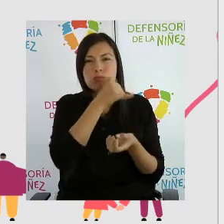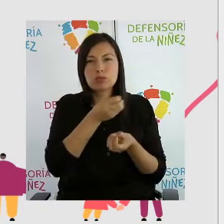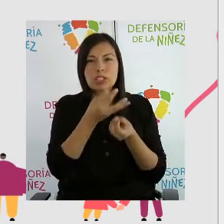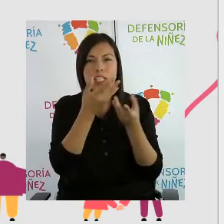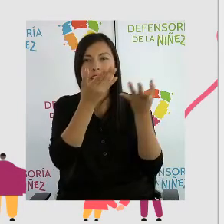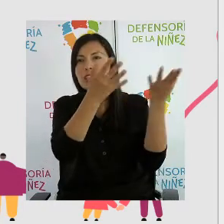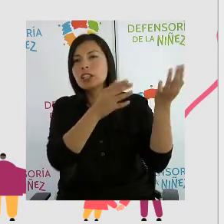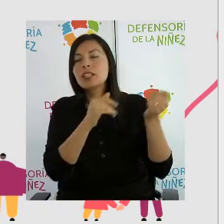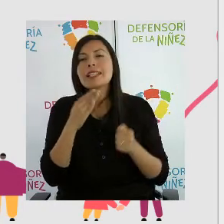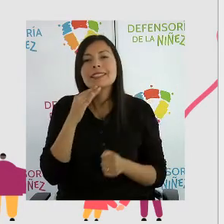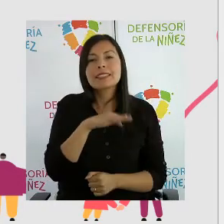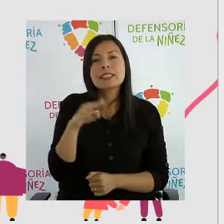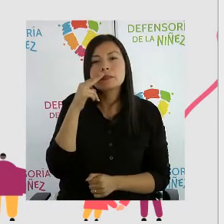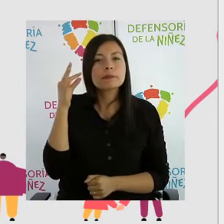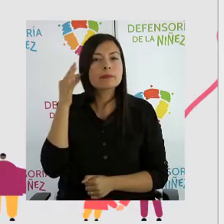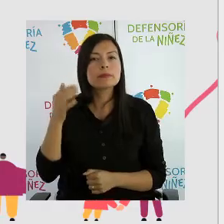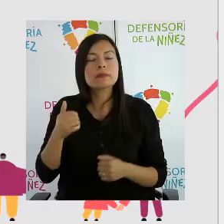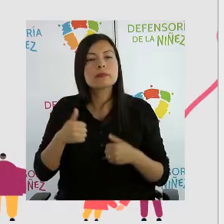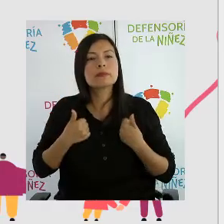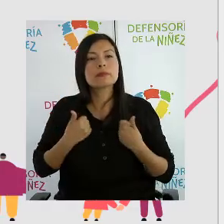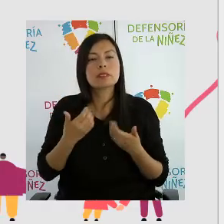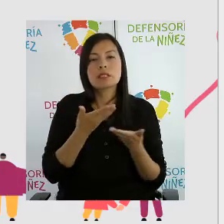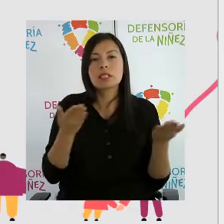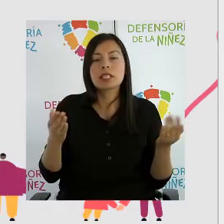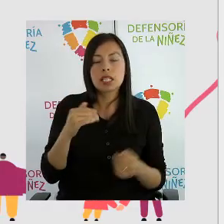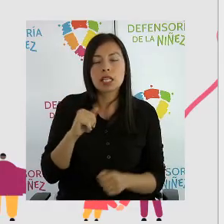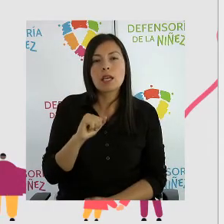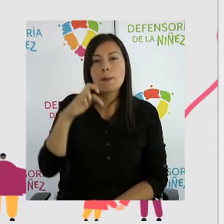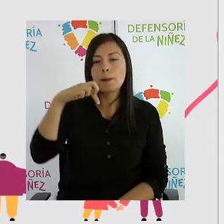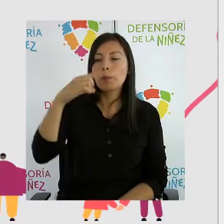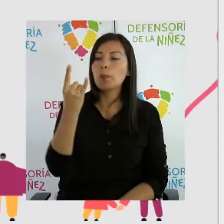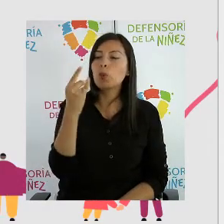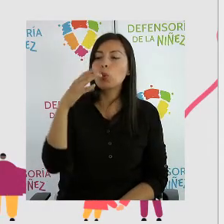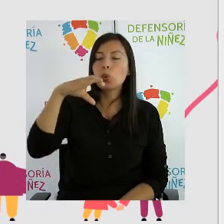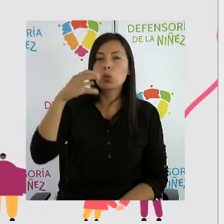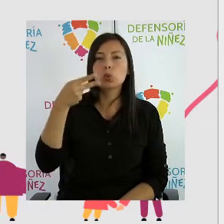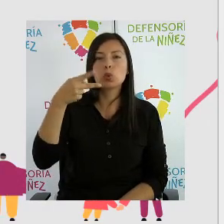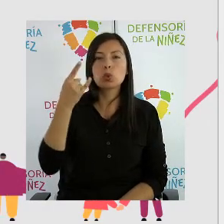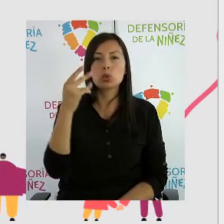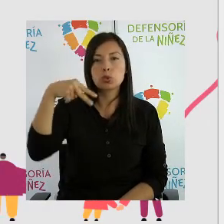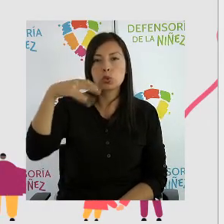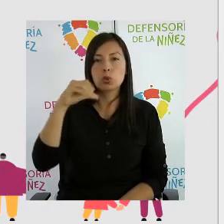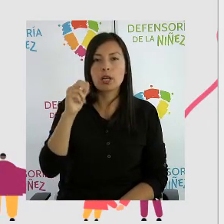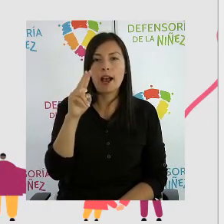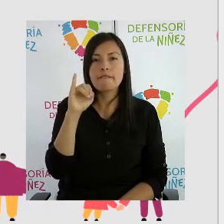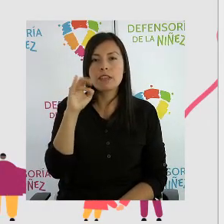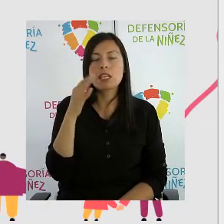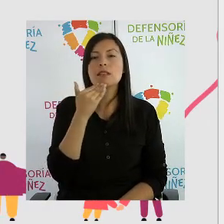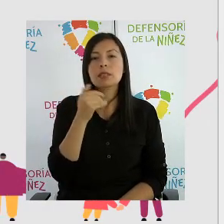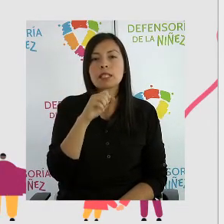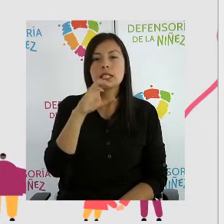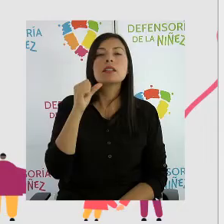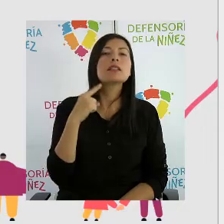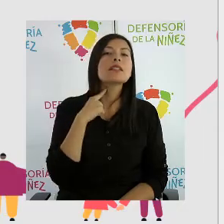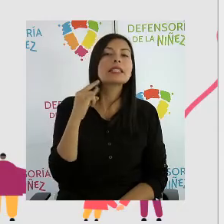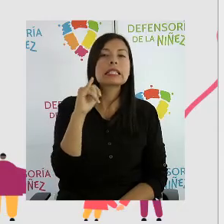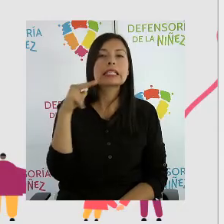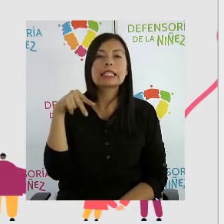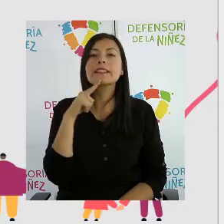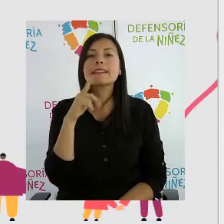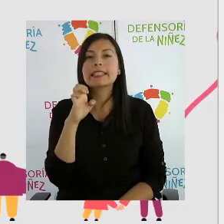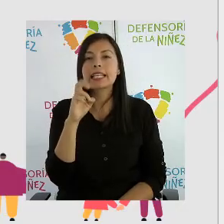niños, niñas y adolescentes en Quintero y Puchuncaví y que siguen ahí viviendo y estando expuestos a la toxicidad que